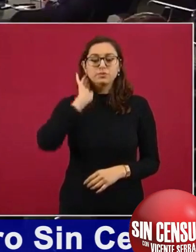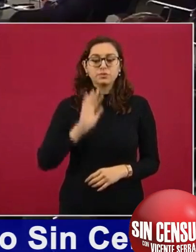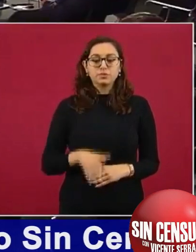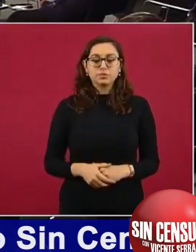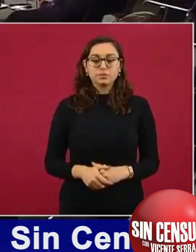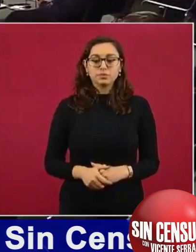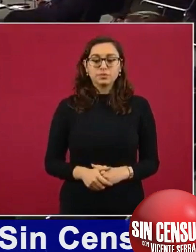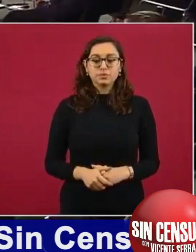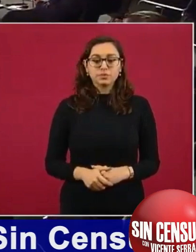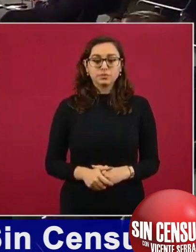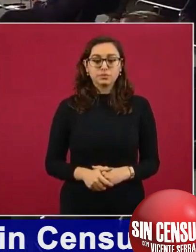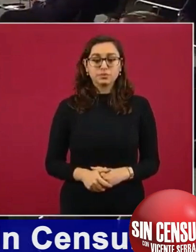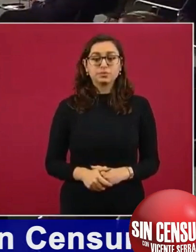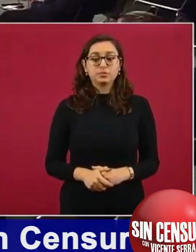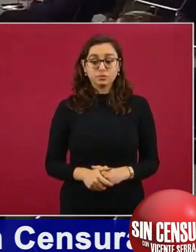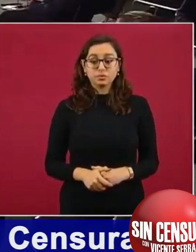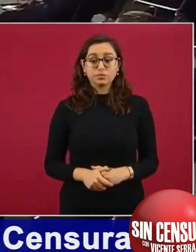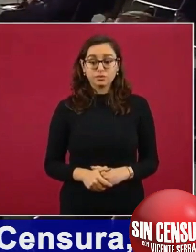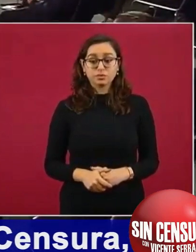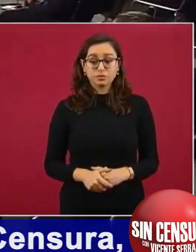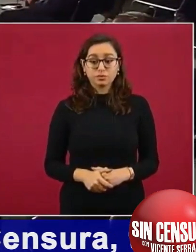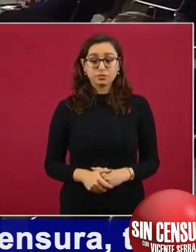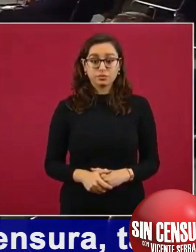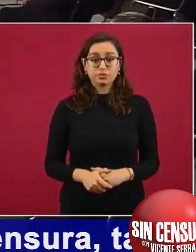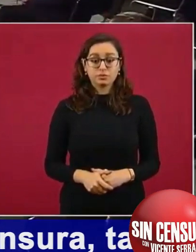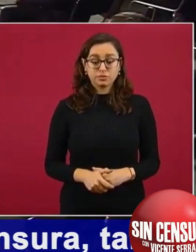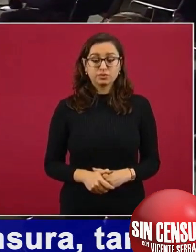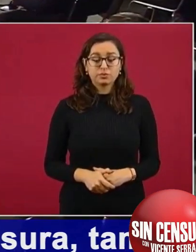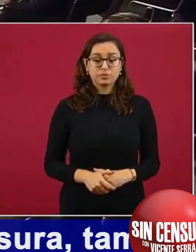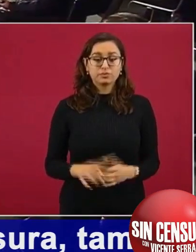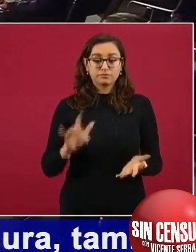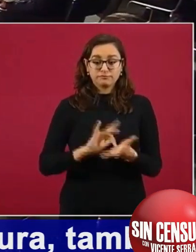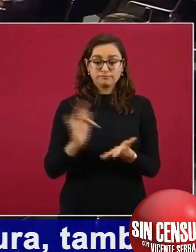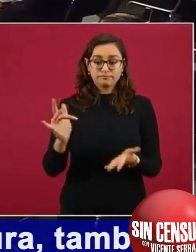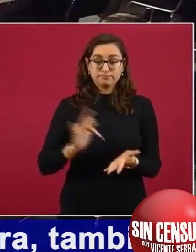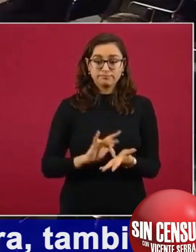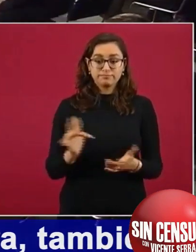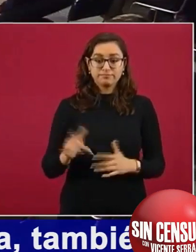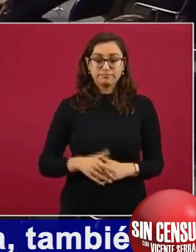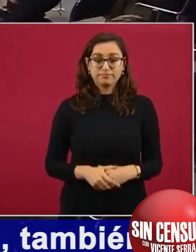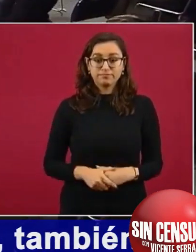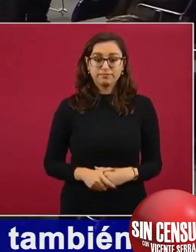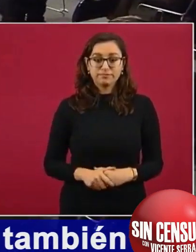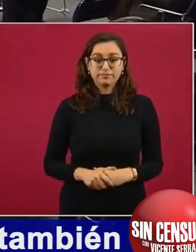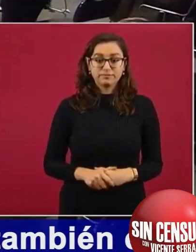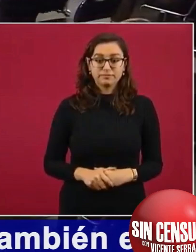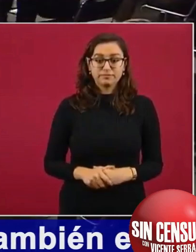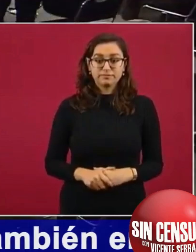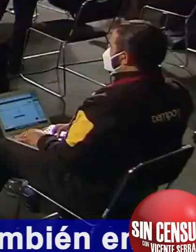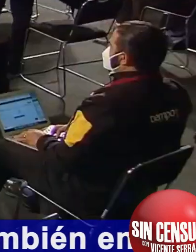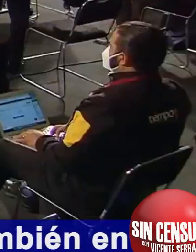Mañana puedo venir otra vez y ya. Sí, Okay. sí, con eso. Bueno, gracias.